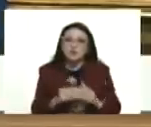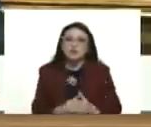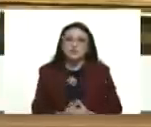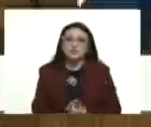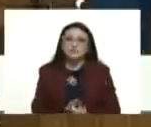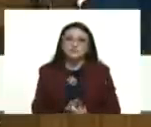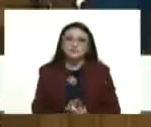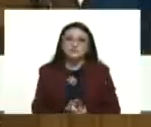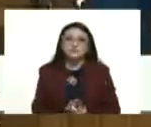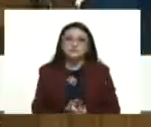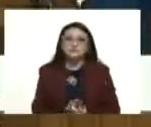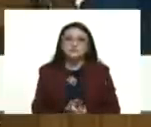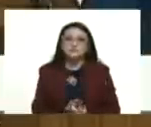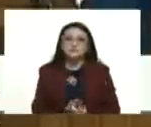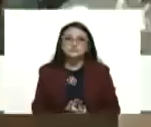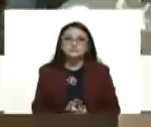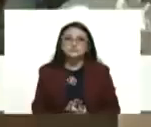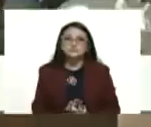todo.